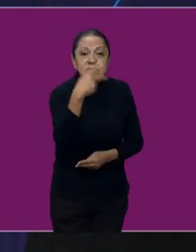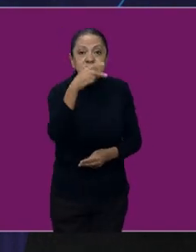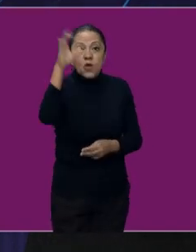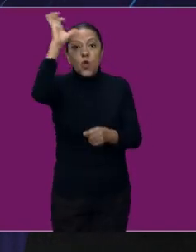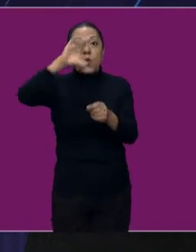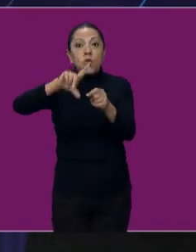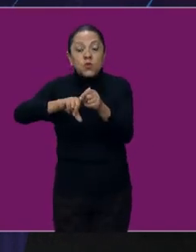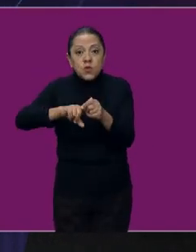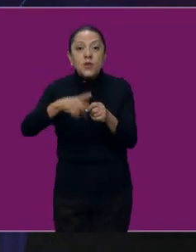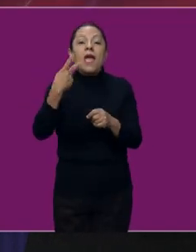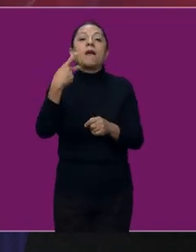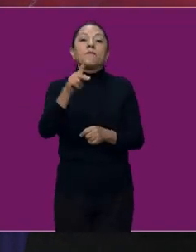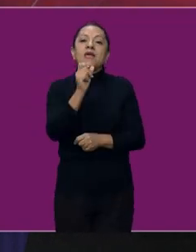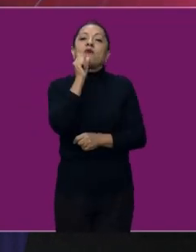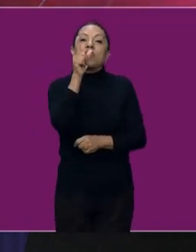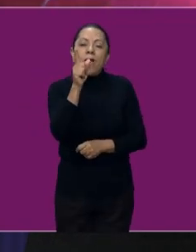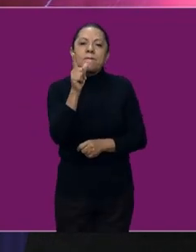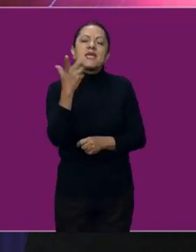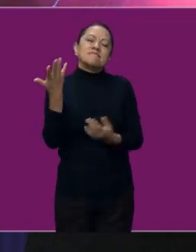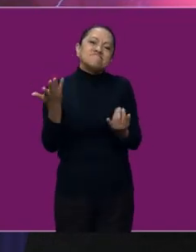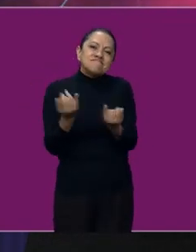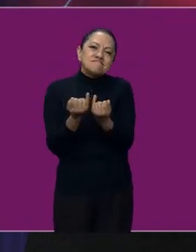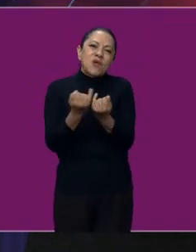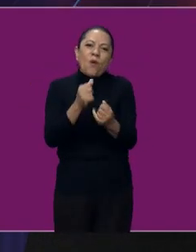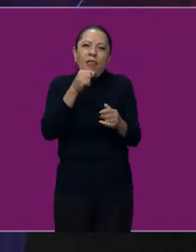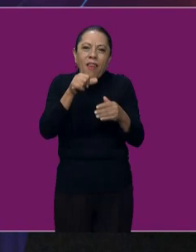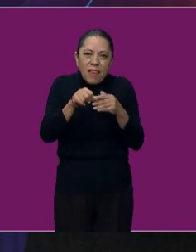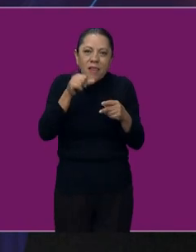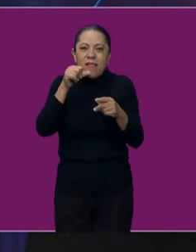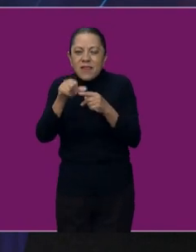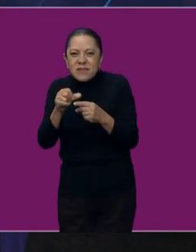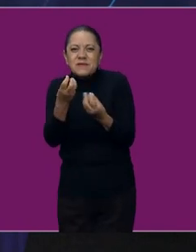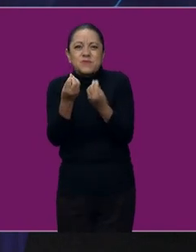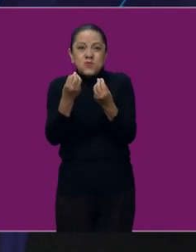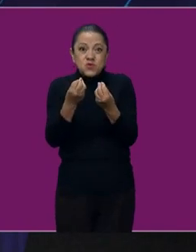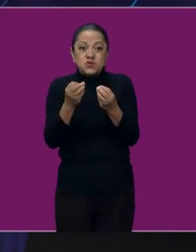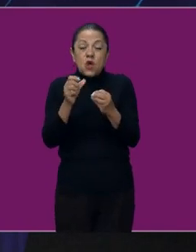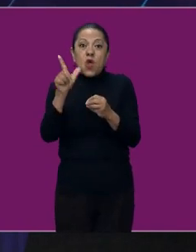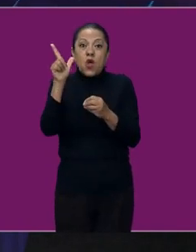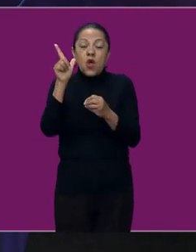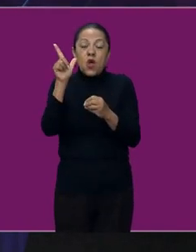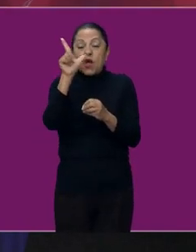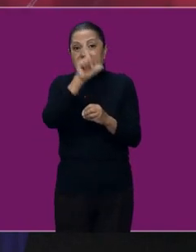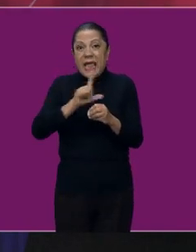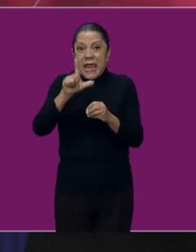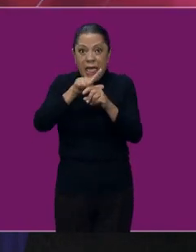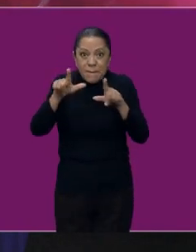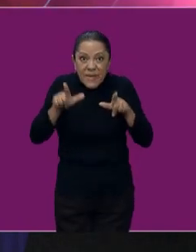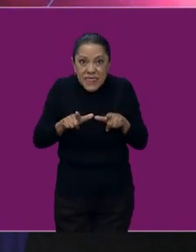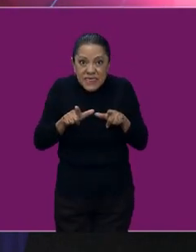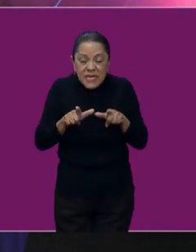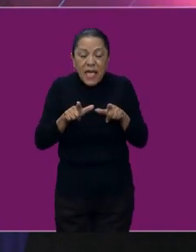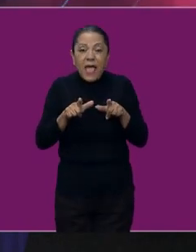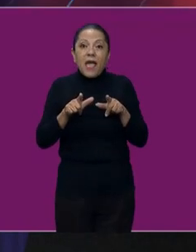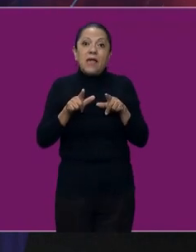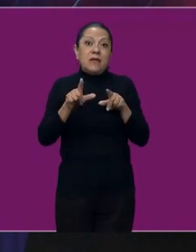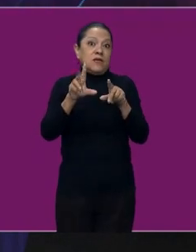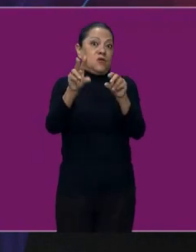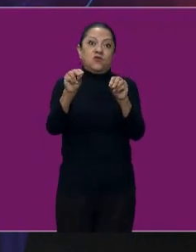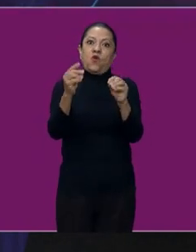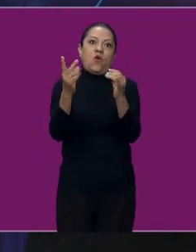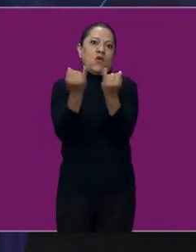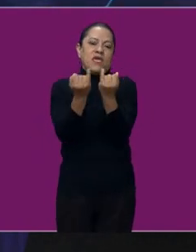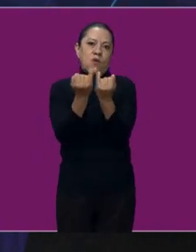vocabulario en lengua de señas tengo que conocer la gramática porque no es la misma el espanyol tenemos